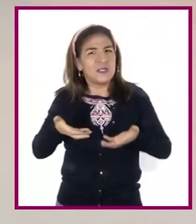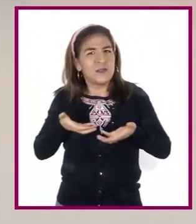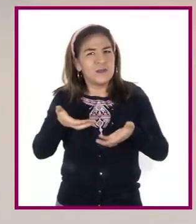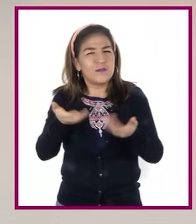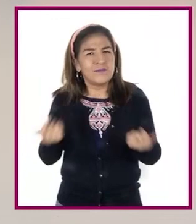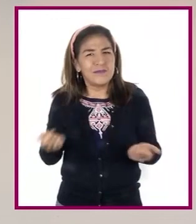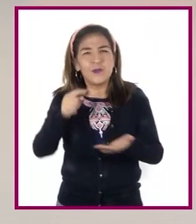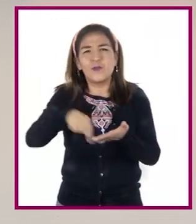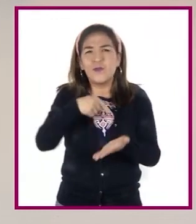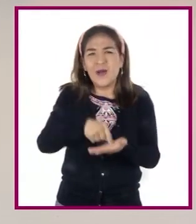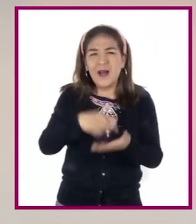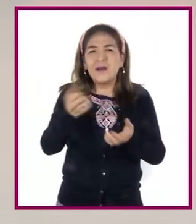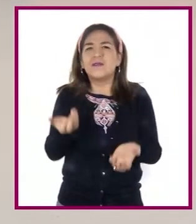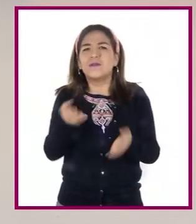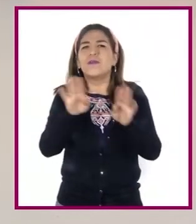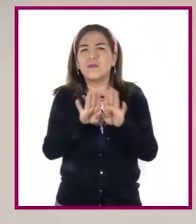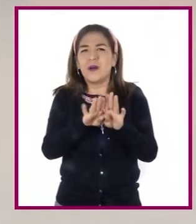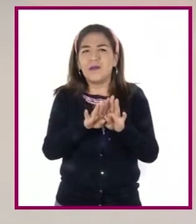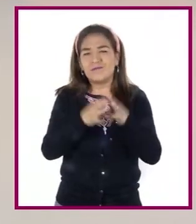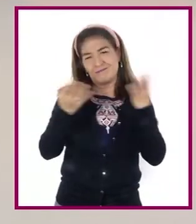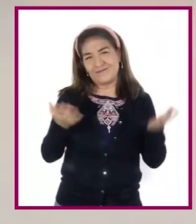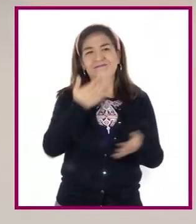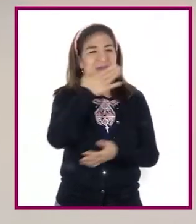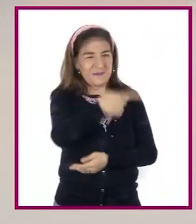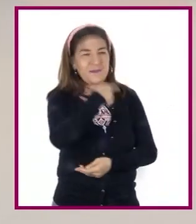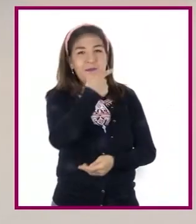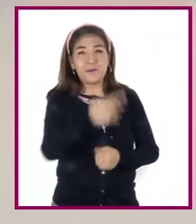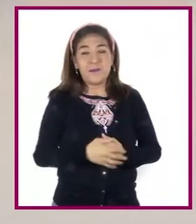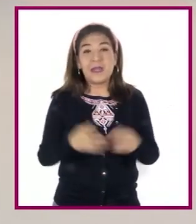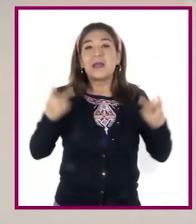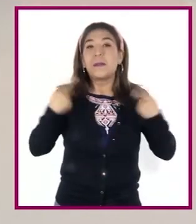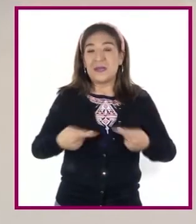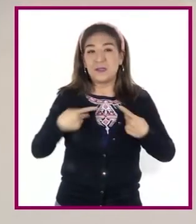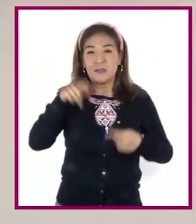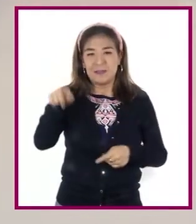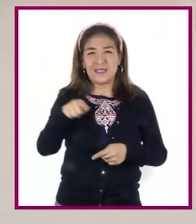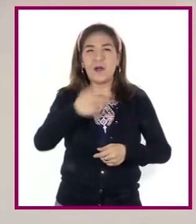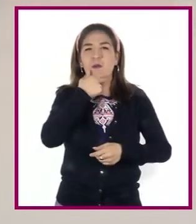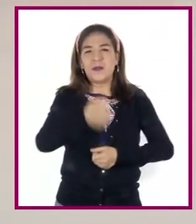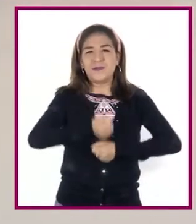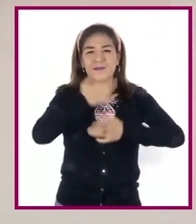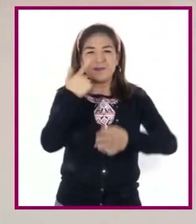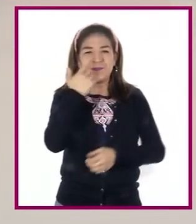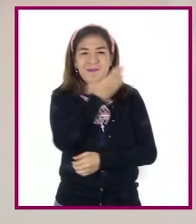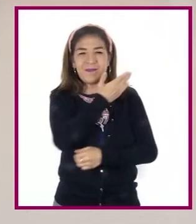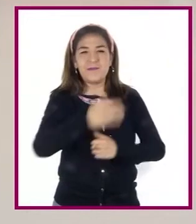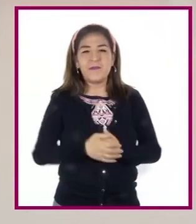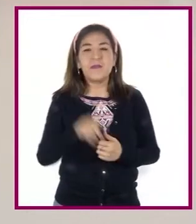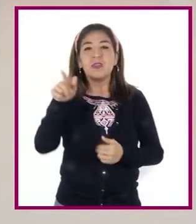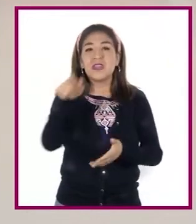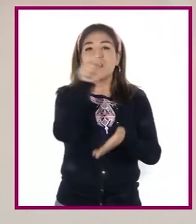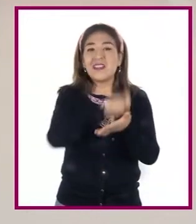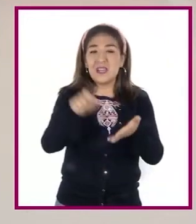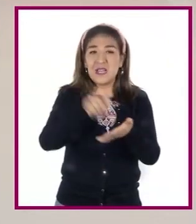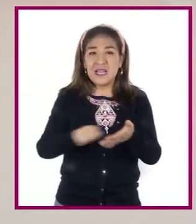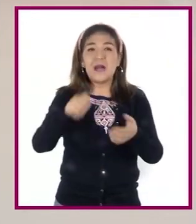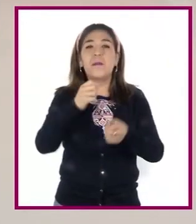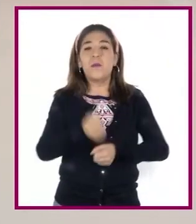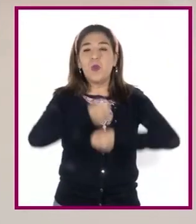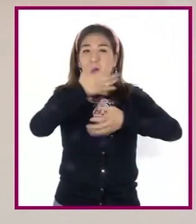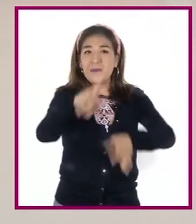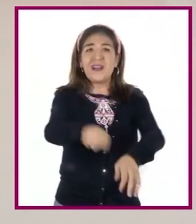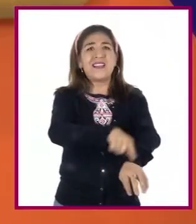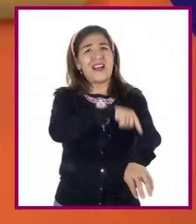pregunta! Desde luego que no. Es más, el poeta mexicano Efraín Huerta escribió un poema muy largo a la Ciudad de